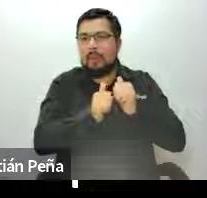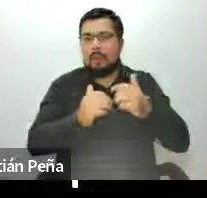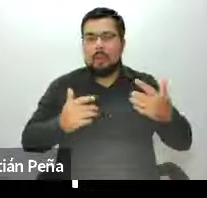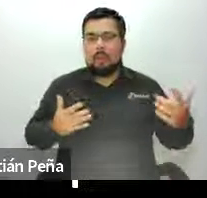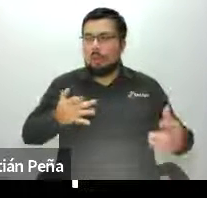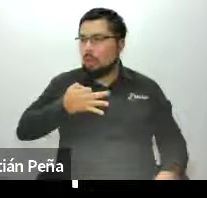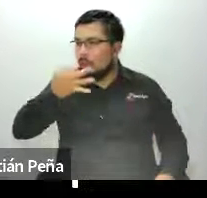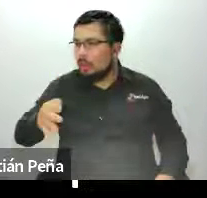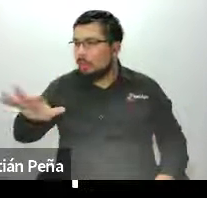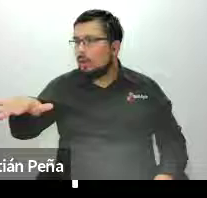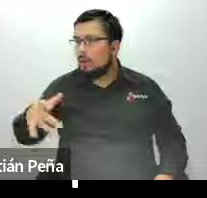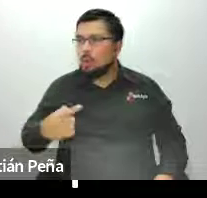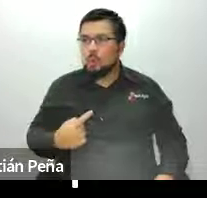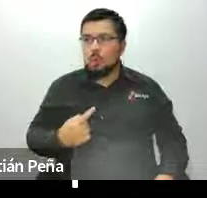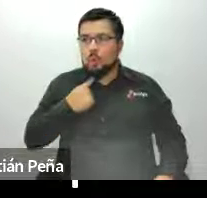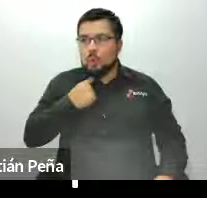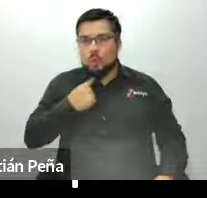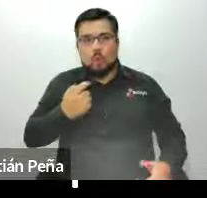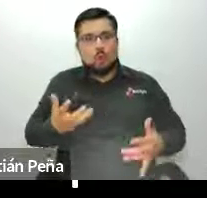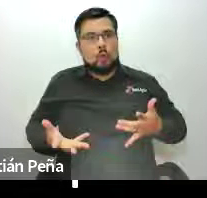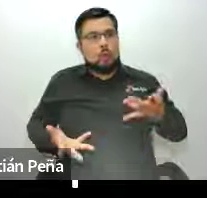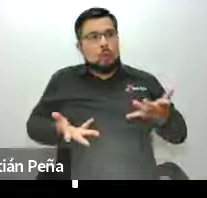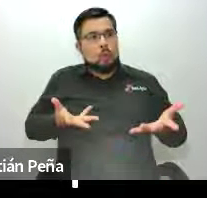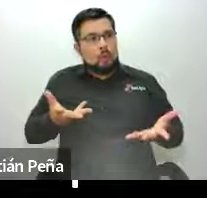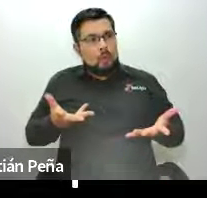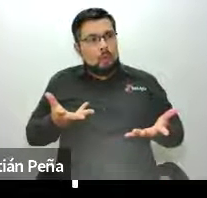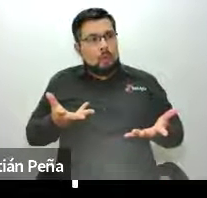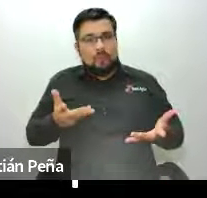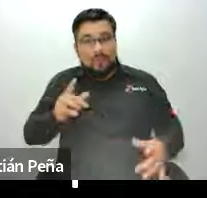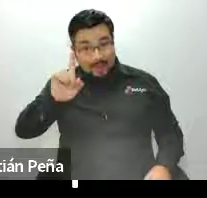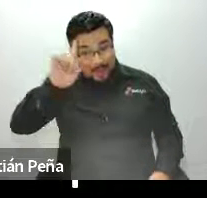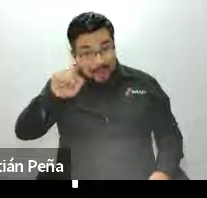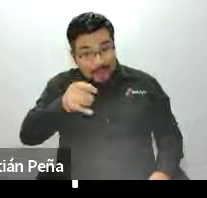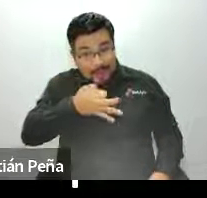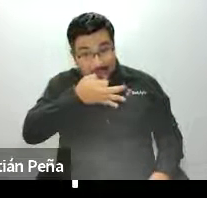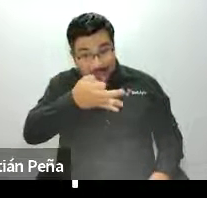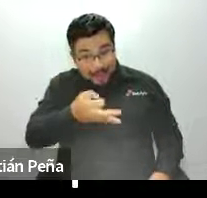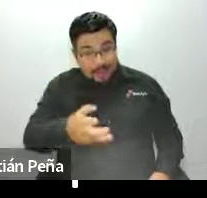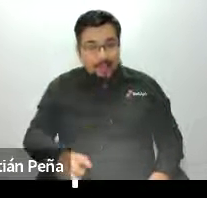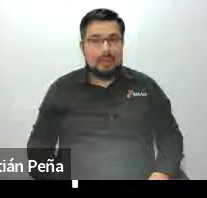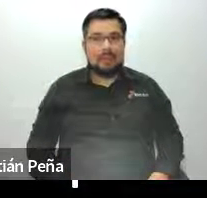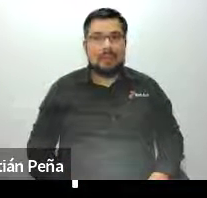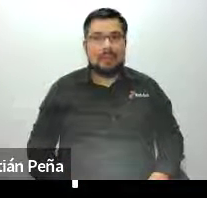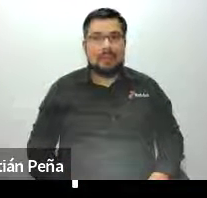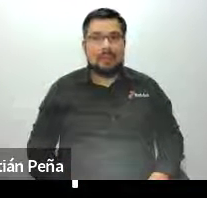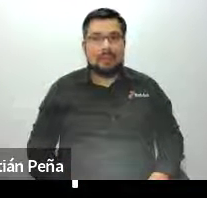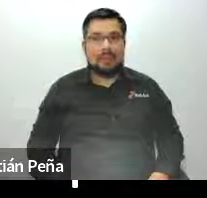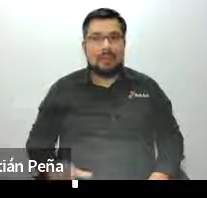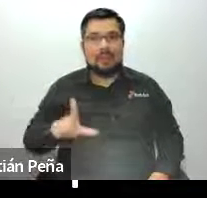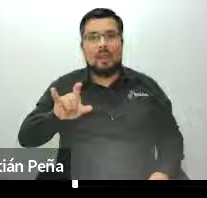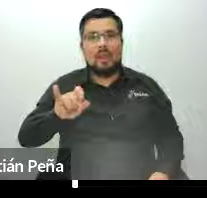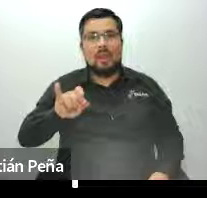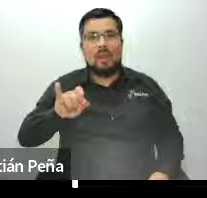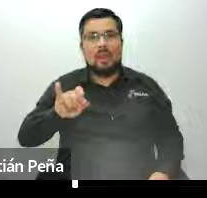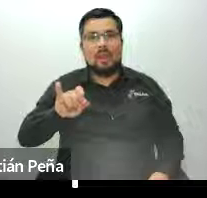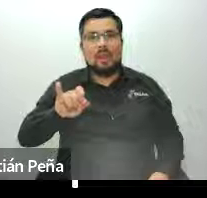nos metimos? Me acuerdo, todo eso me acuerdo cuando pasó esto. Sí, pues, Sí, pero fue un fue un desafío, ¿verdad?